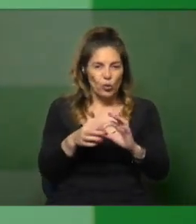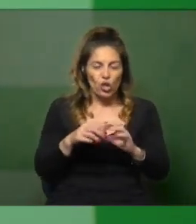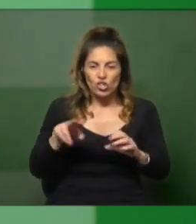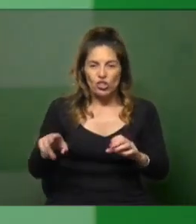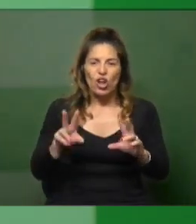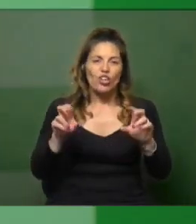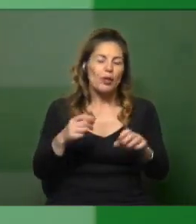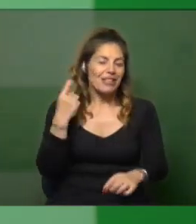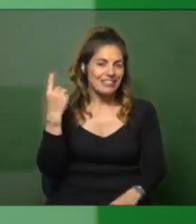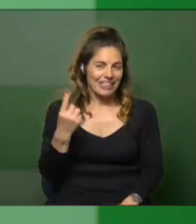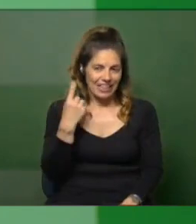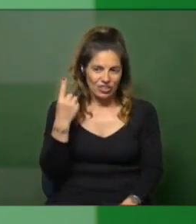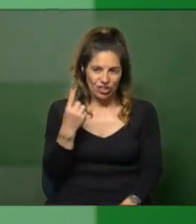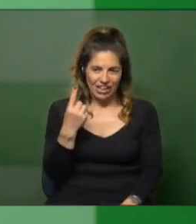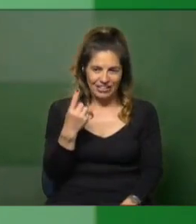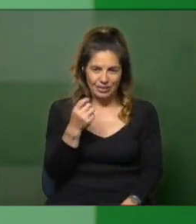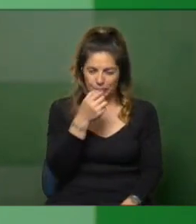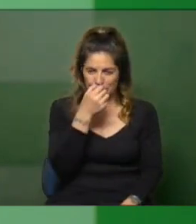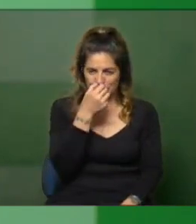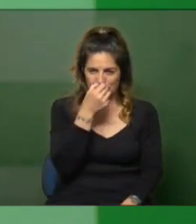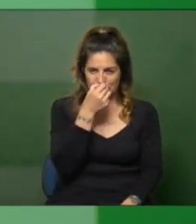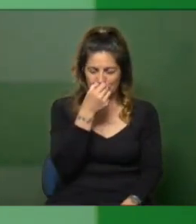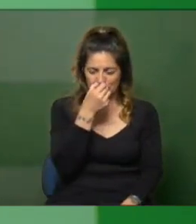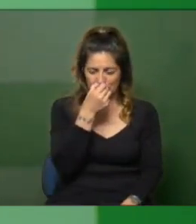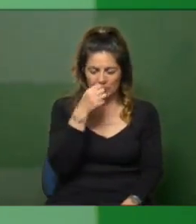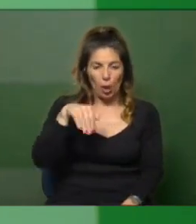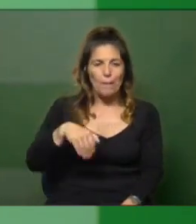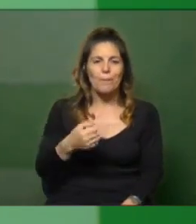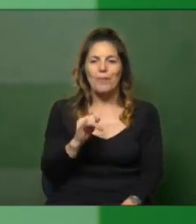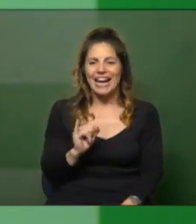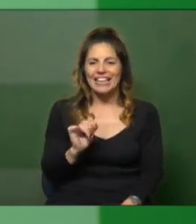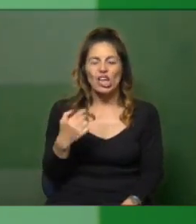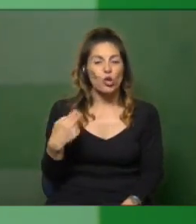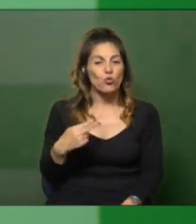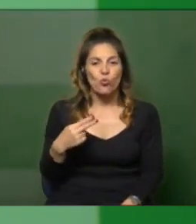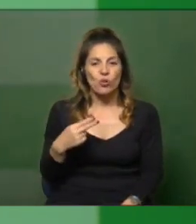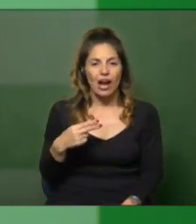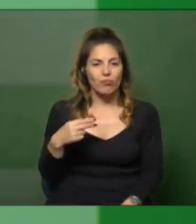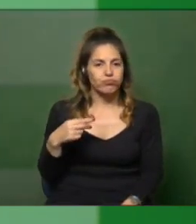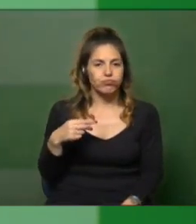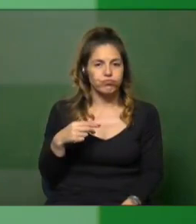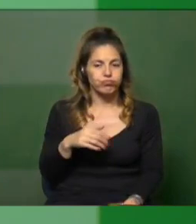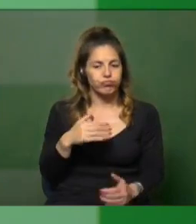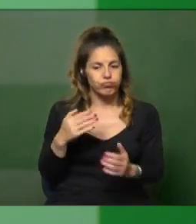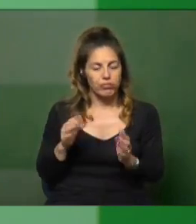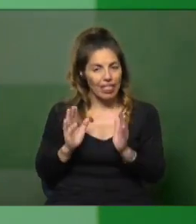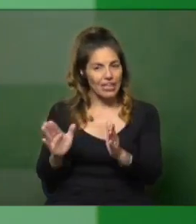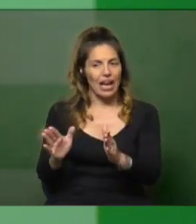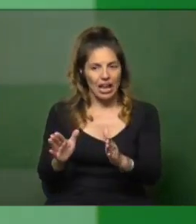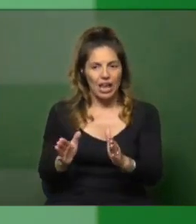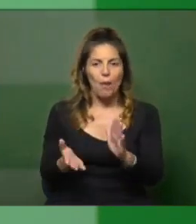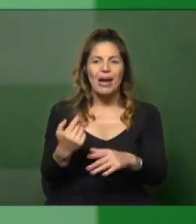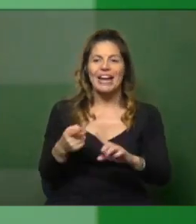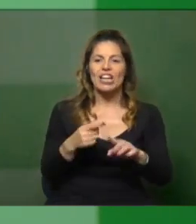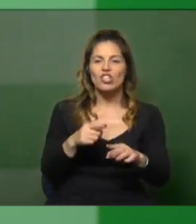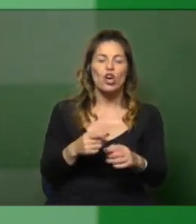temas internacionales eh macri nunca fue radical con esto este en términos de Tuvo más que ver